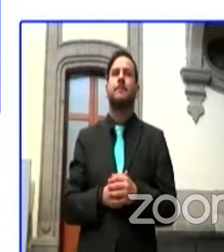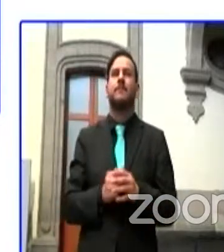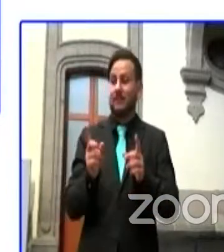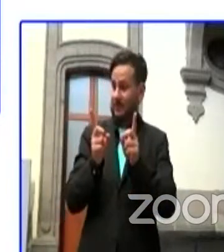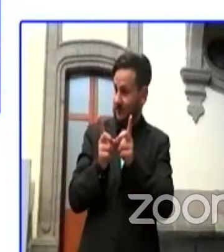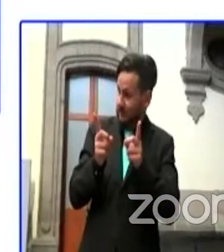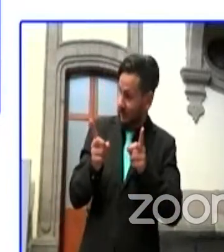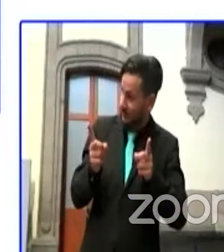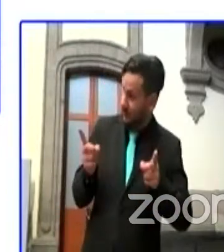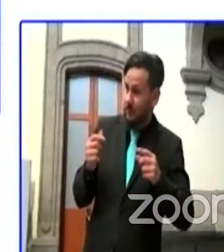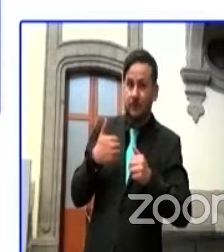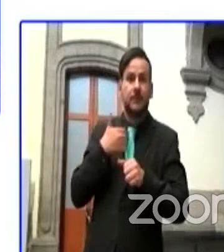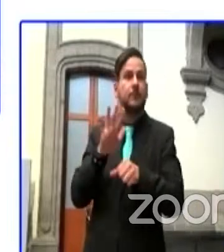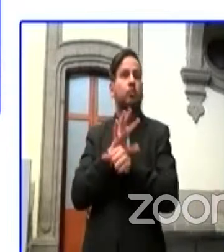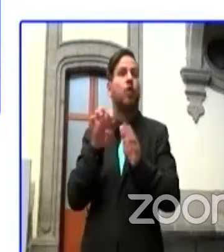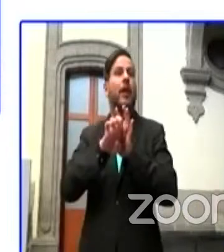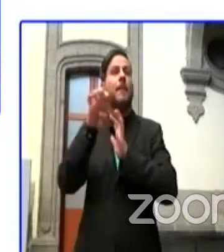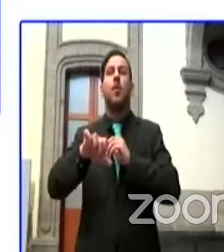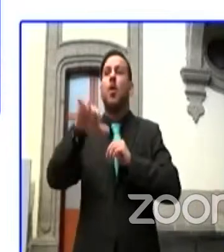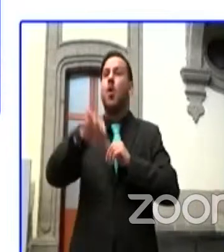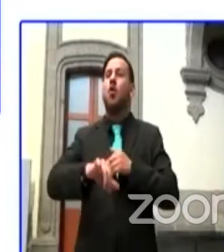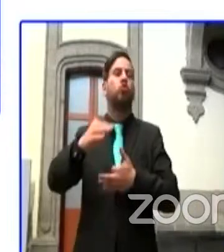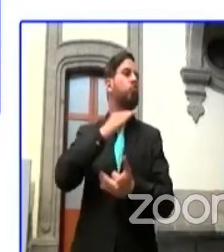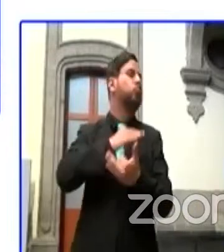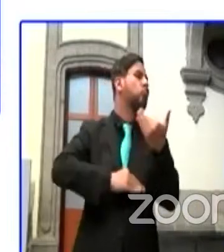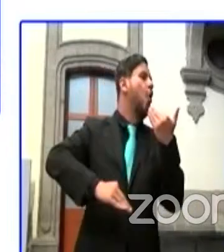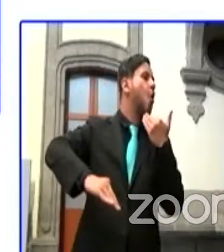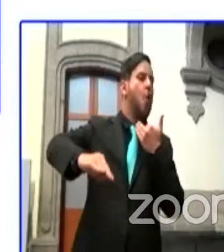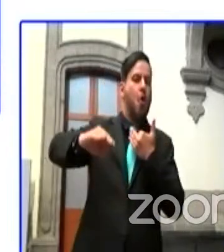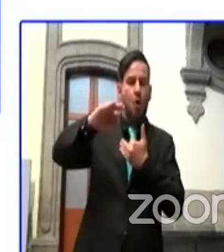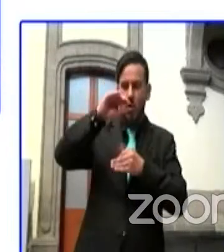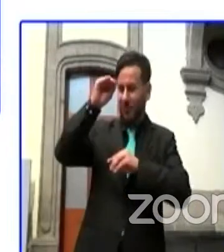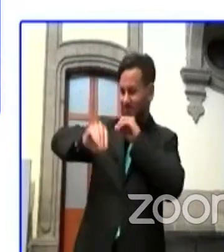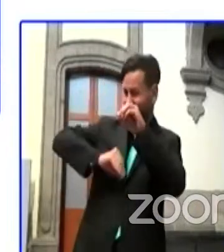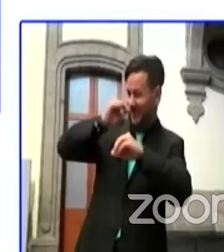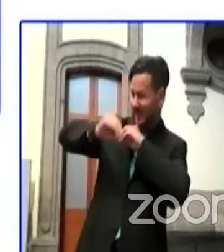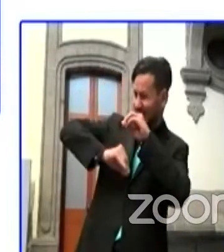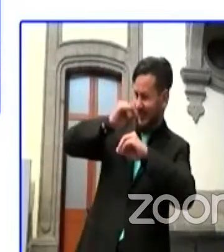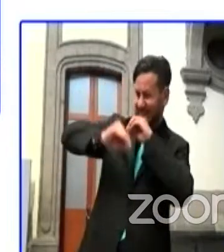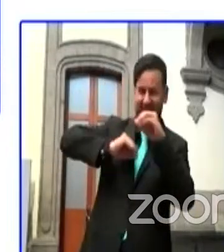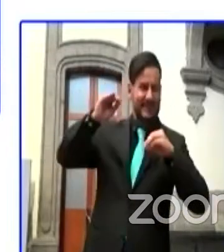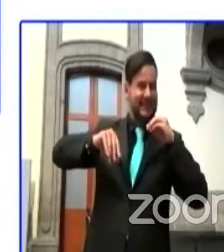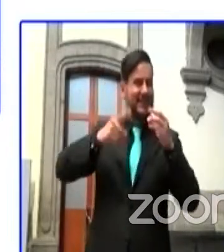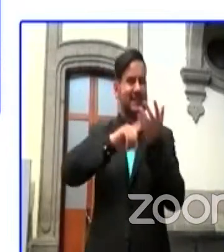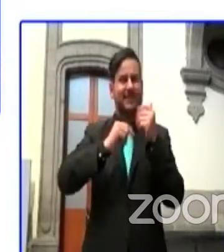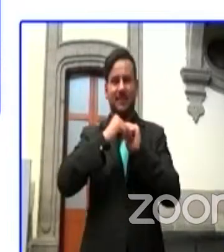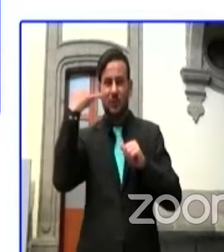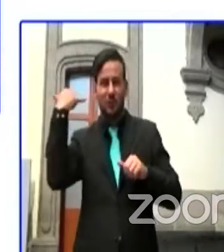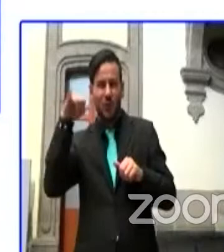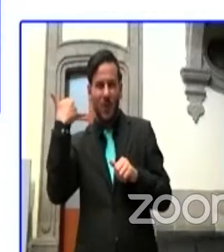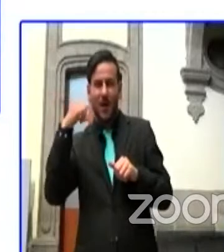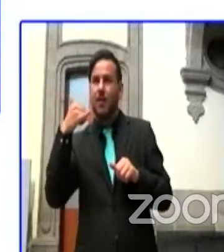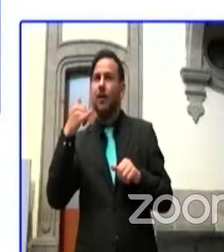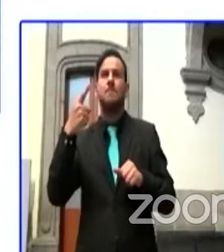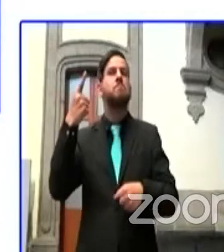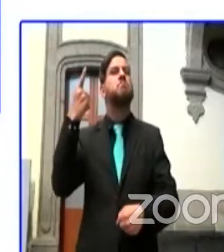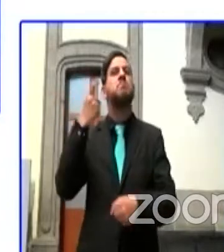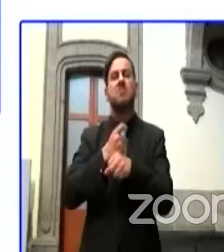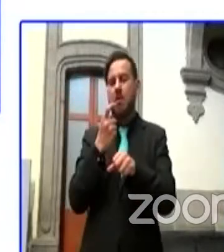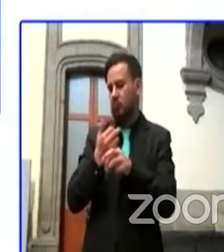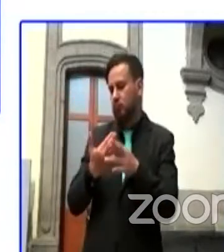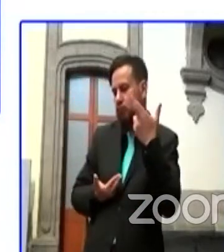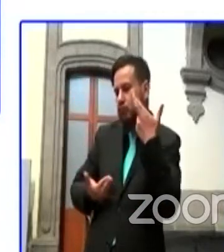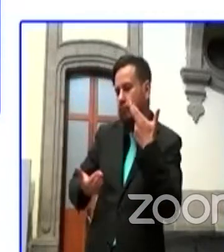Desarrollo, están, por ejemplo, hoy, toda la obra pública que se construye hoy en Yucatán pasa por